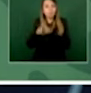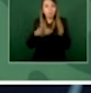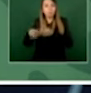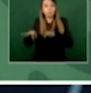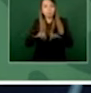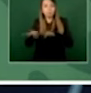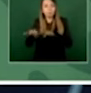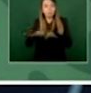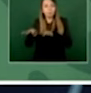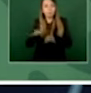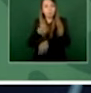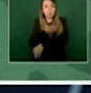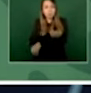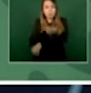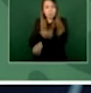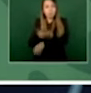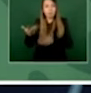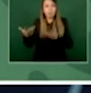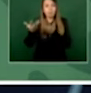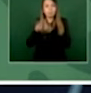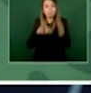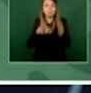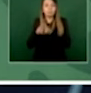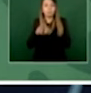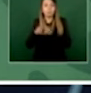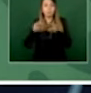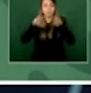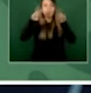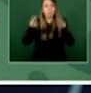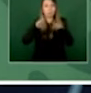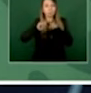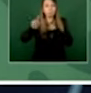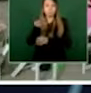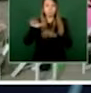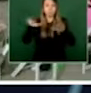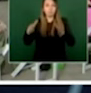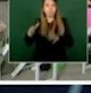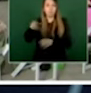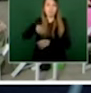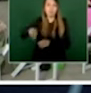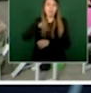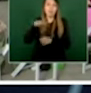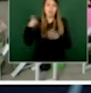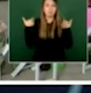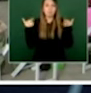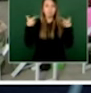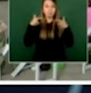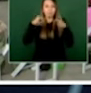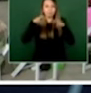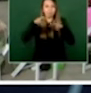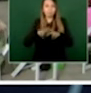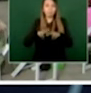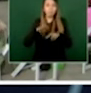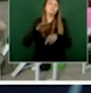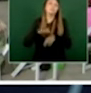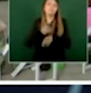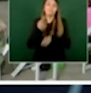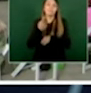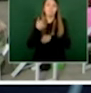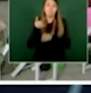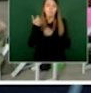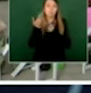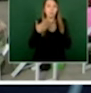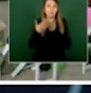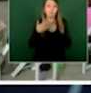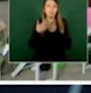está cada vez más extraviado y en esa medida sus acciones van representando la apertura de